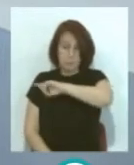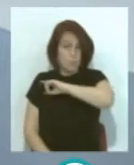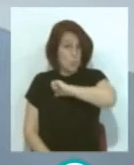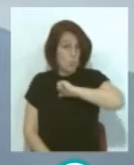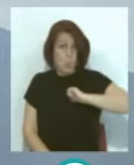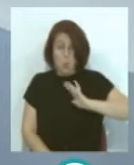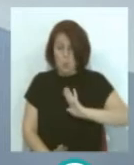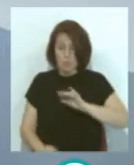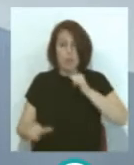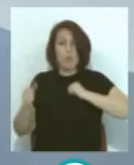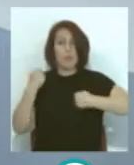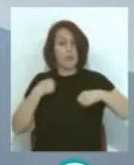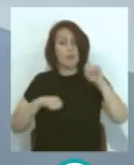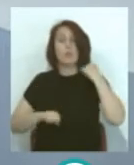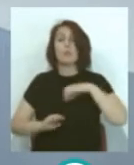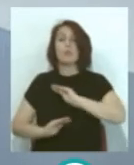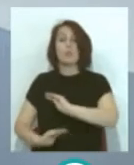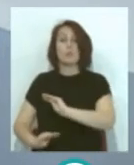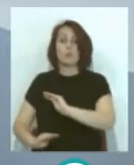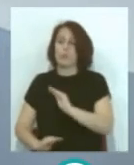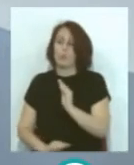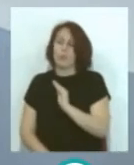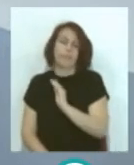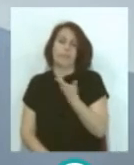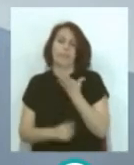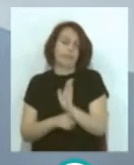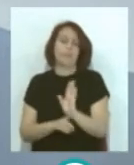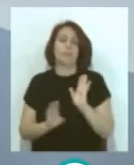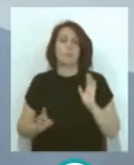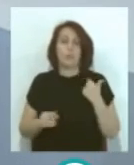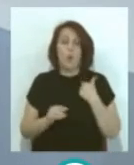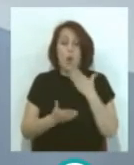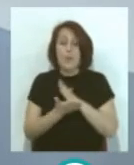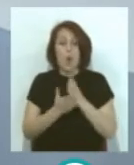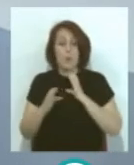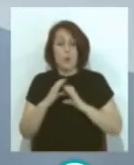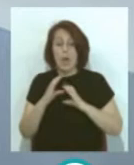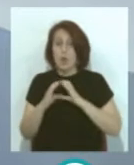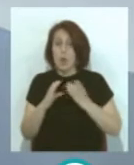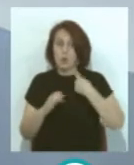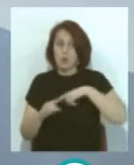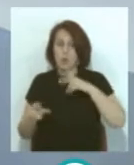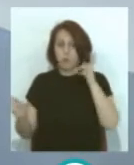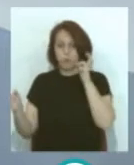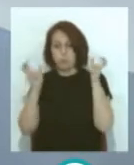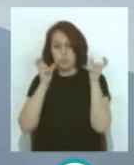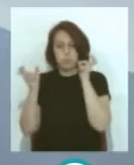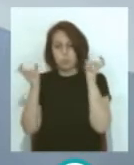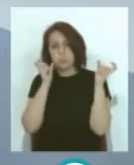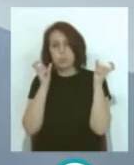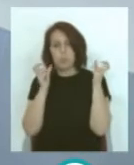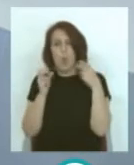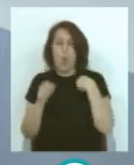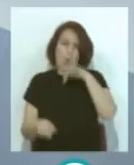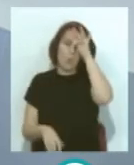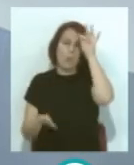con sus acciones se quedan retratados. No voy a hablar tampoco de los medios de comunicación que hemos estado escuchando el domingo